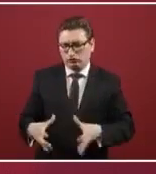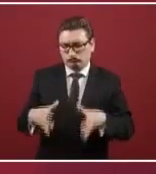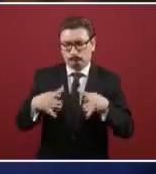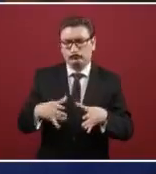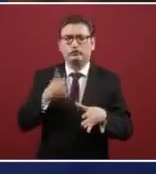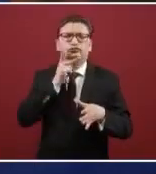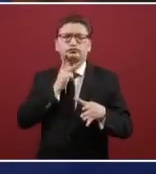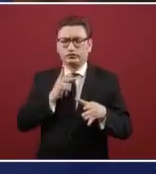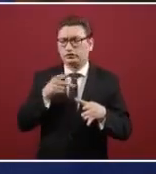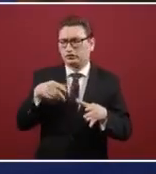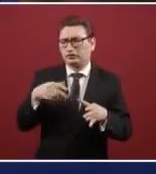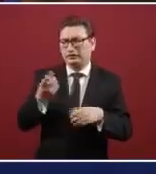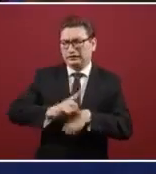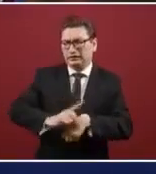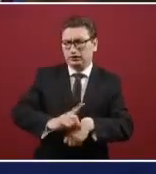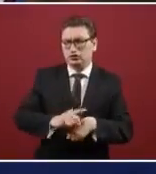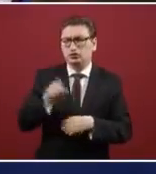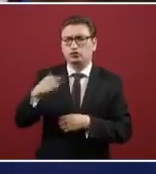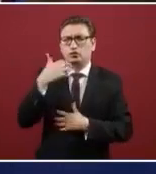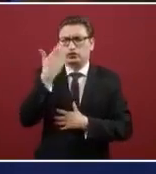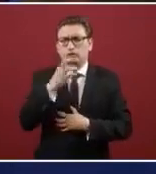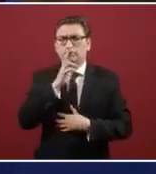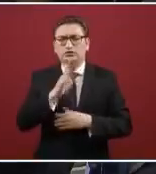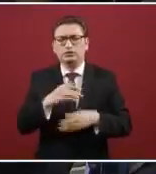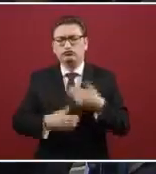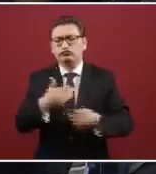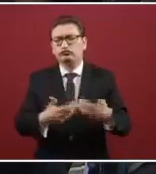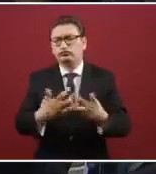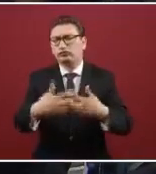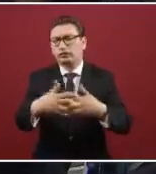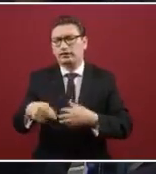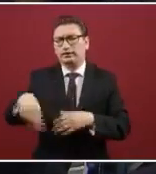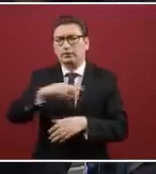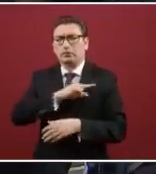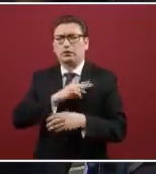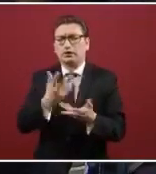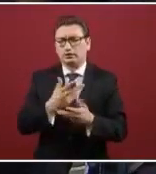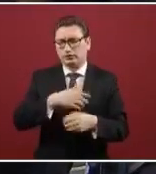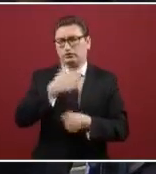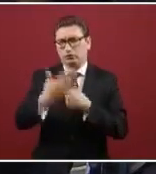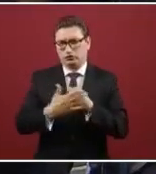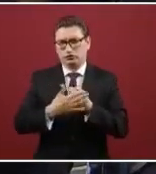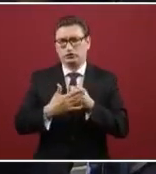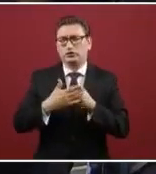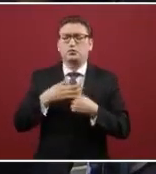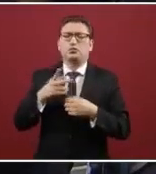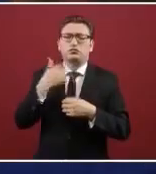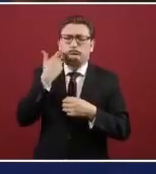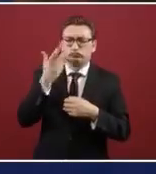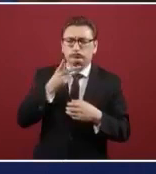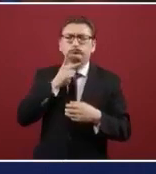crudo. Usted ha dicho que quiere ver resultados de los privados antes de relanzar las subastas